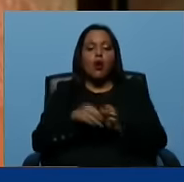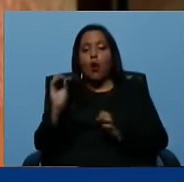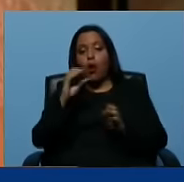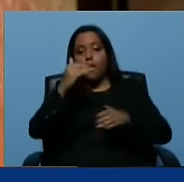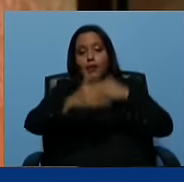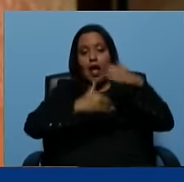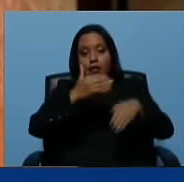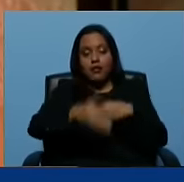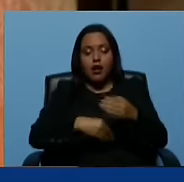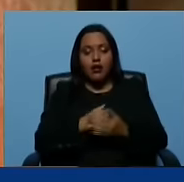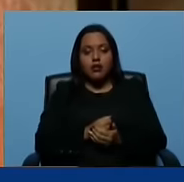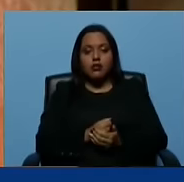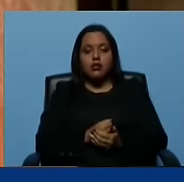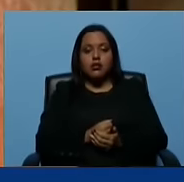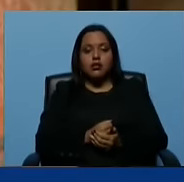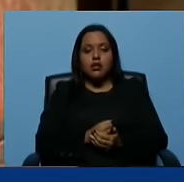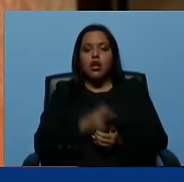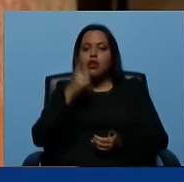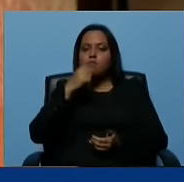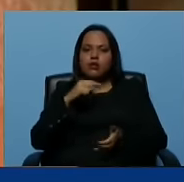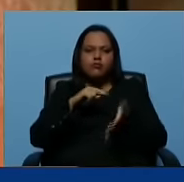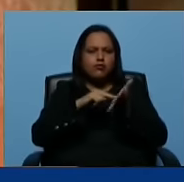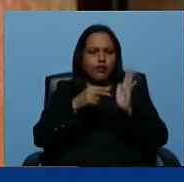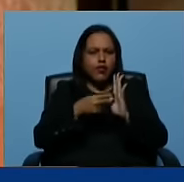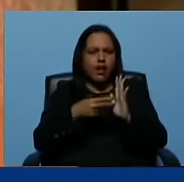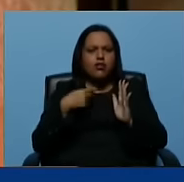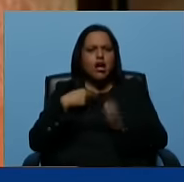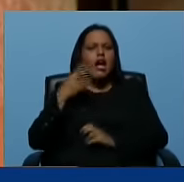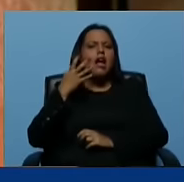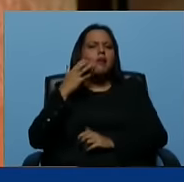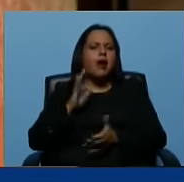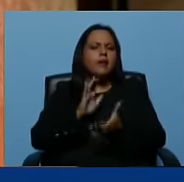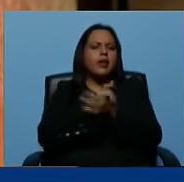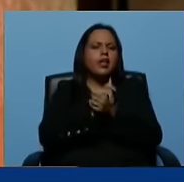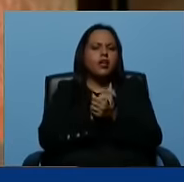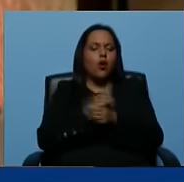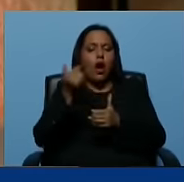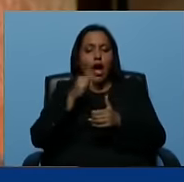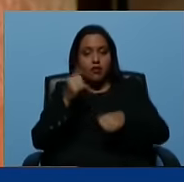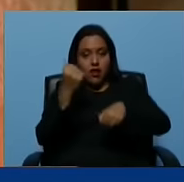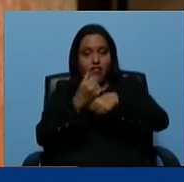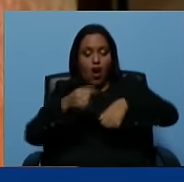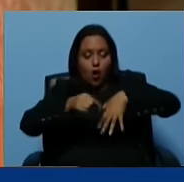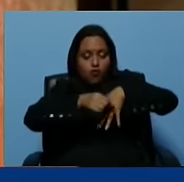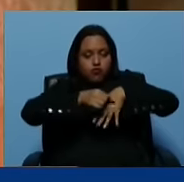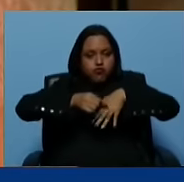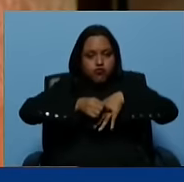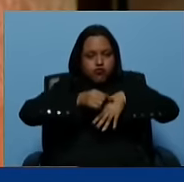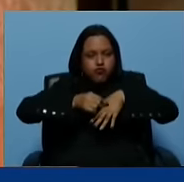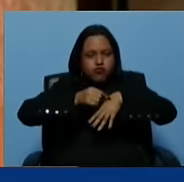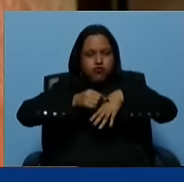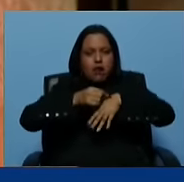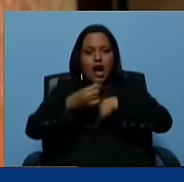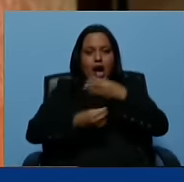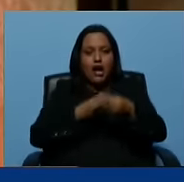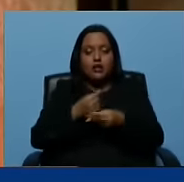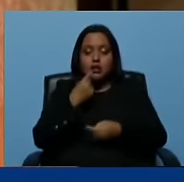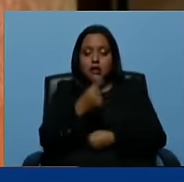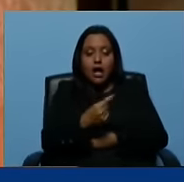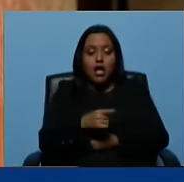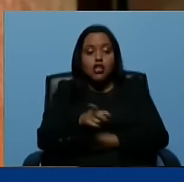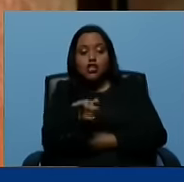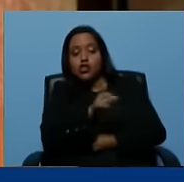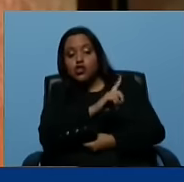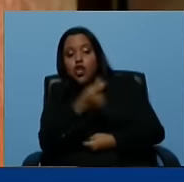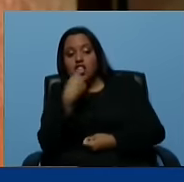playas, y si no se referían, yo tengo el ejemplo de un amigo que es tatuador, hace tatuajes, y le decían, si no